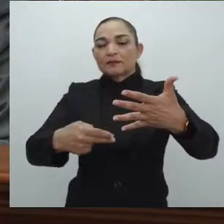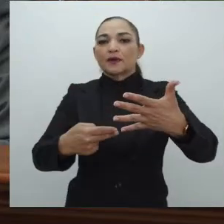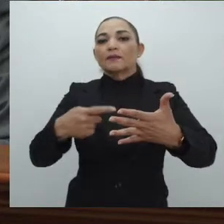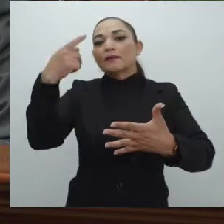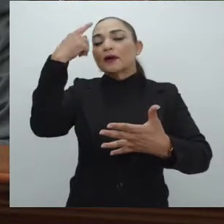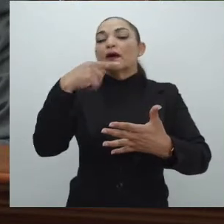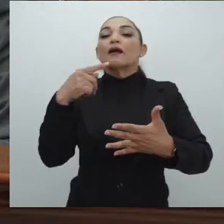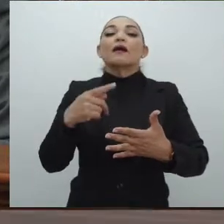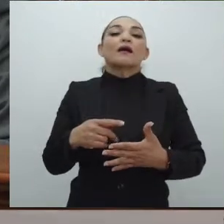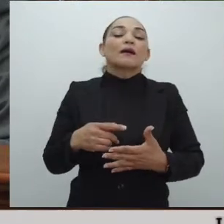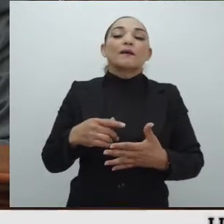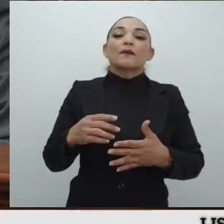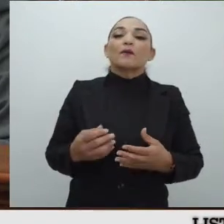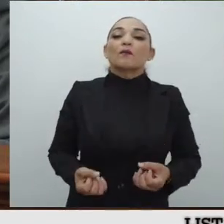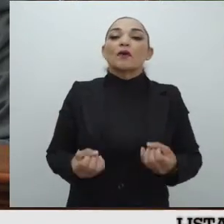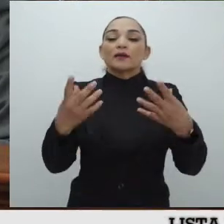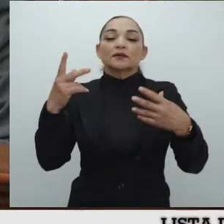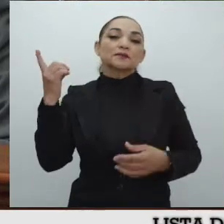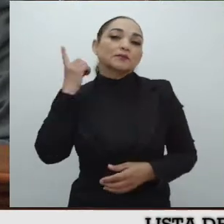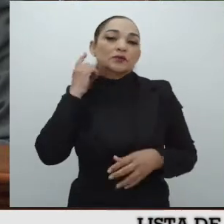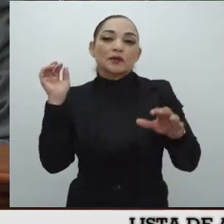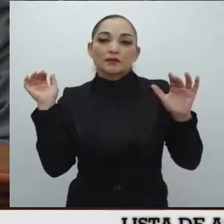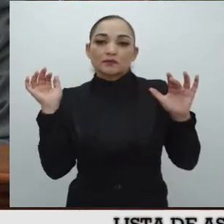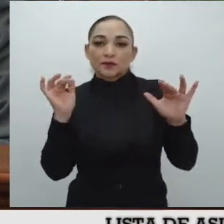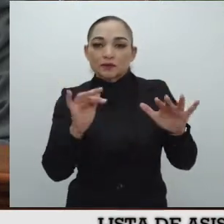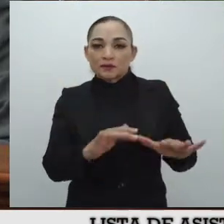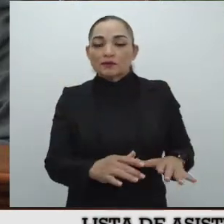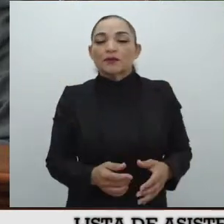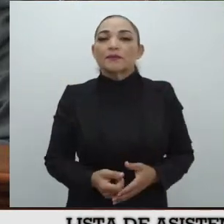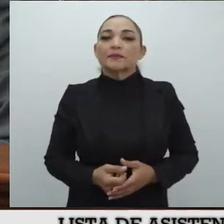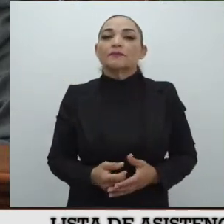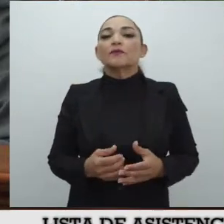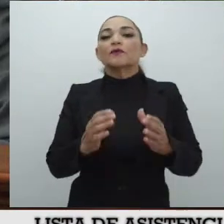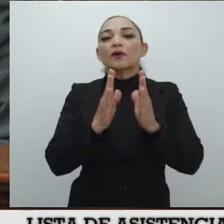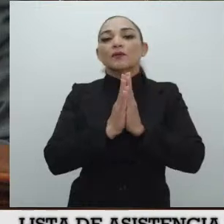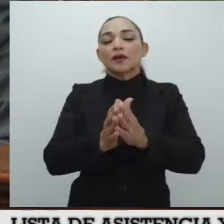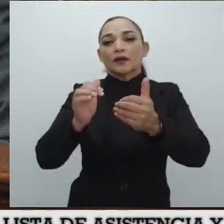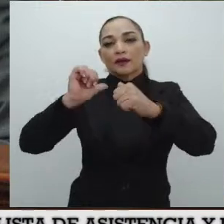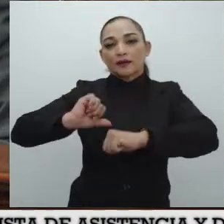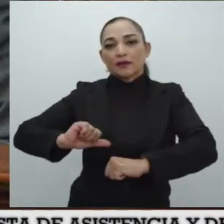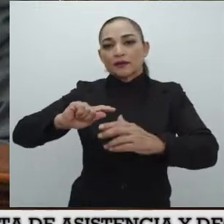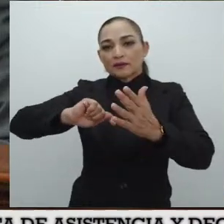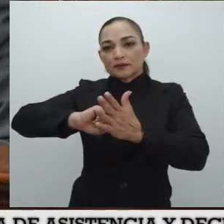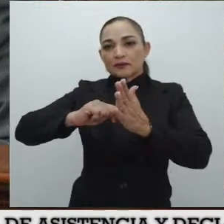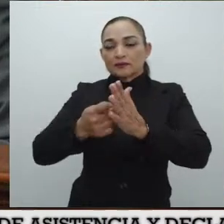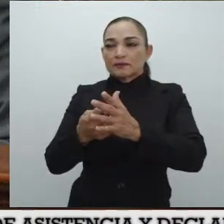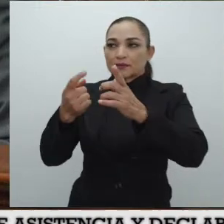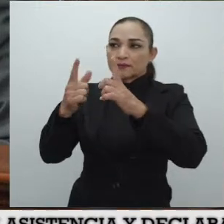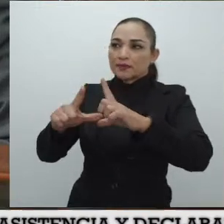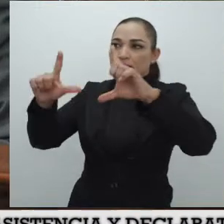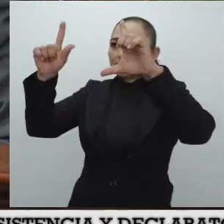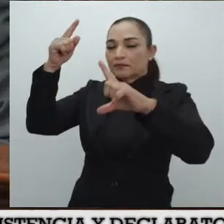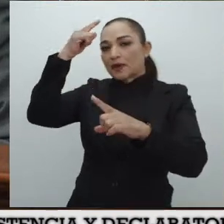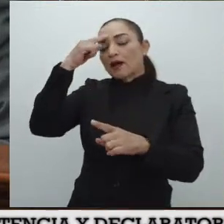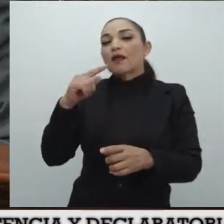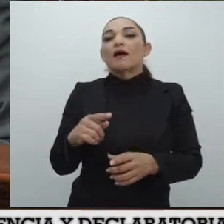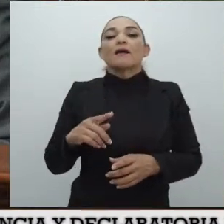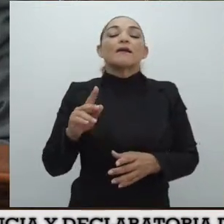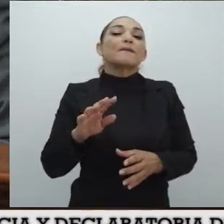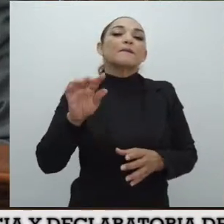de quórum. Se pide al área técnica abrir el tablero para que las diputadas y diputados integrantes de la 64ª